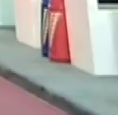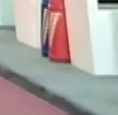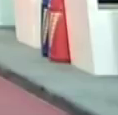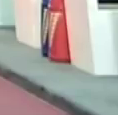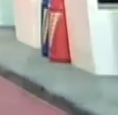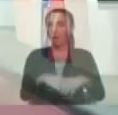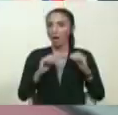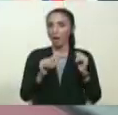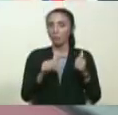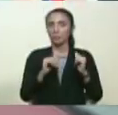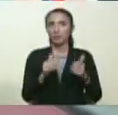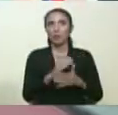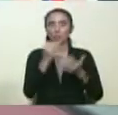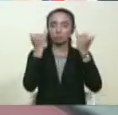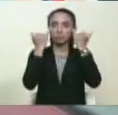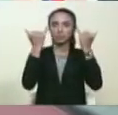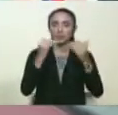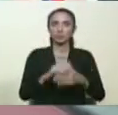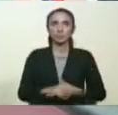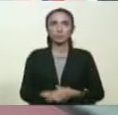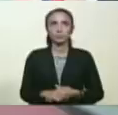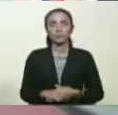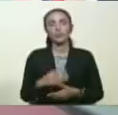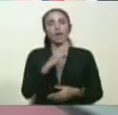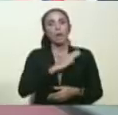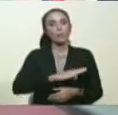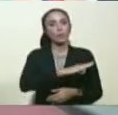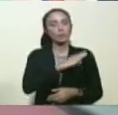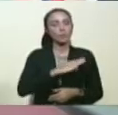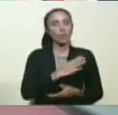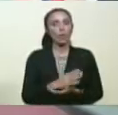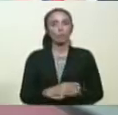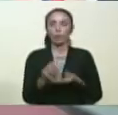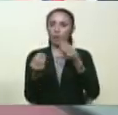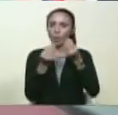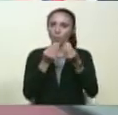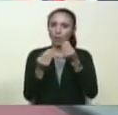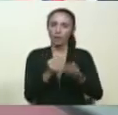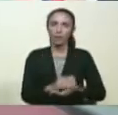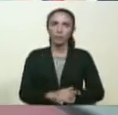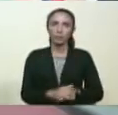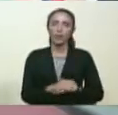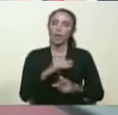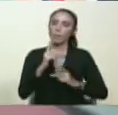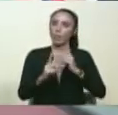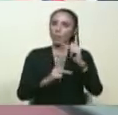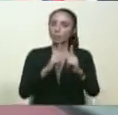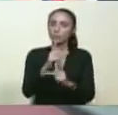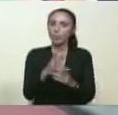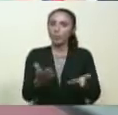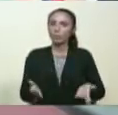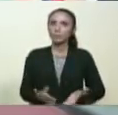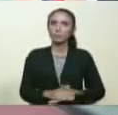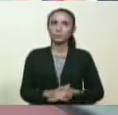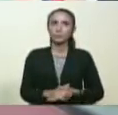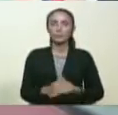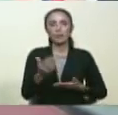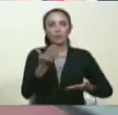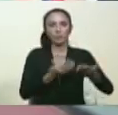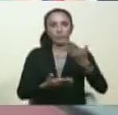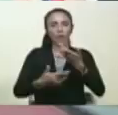batalla. La gran misión abastecimiento soberano para regularizar la producción y la